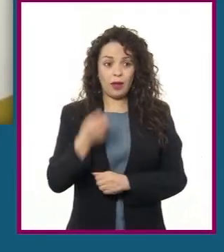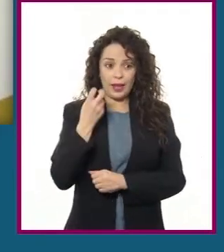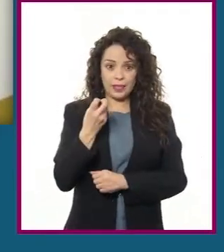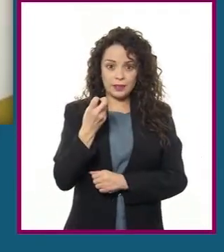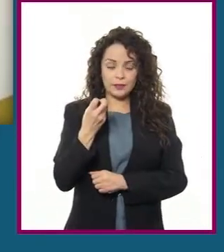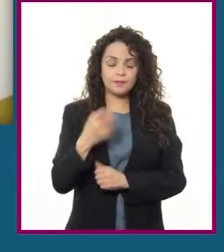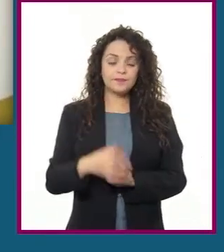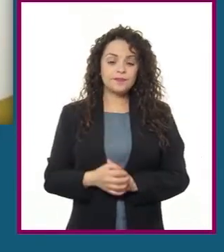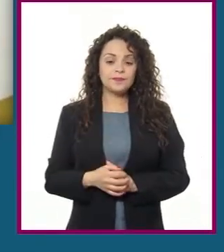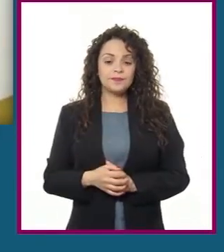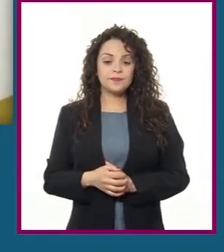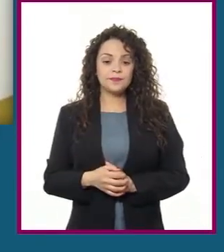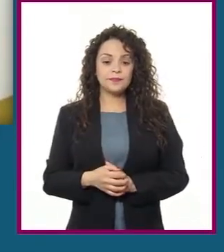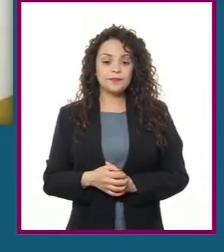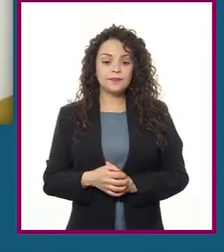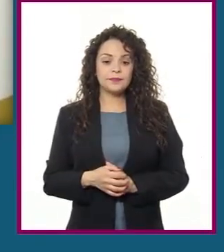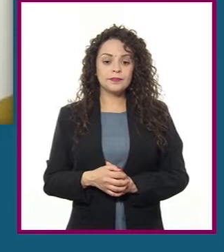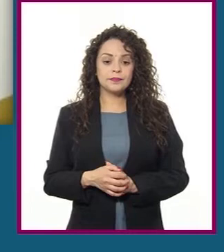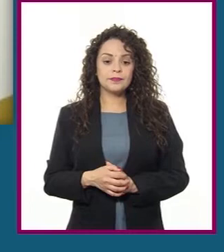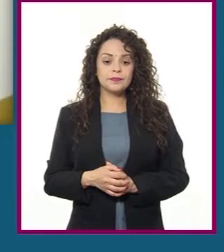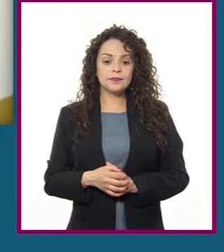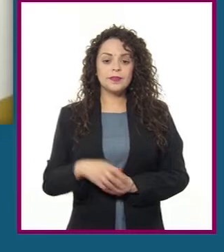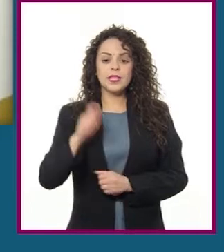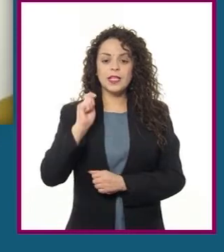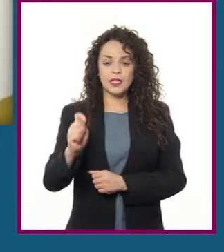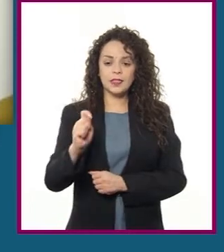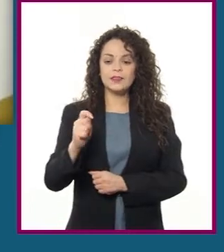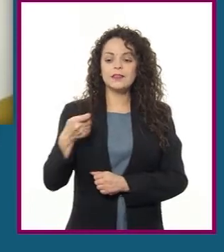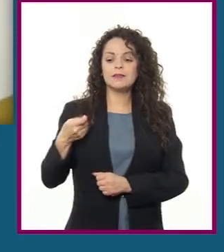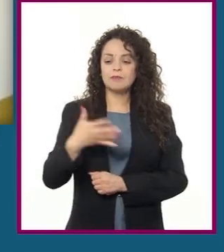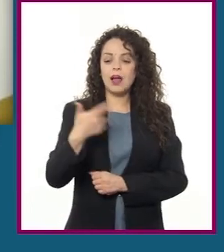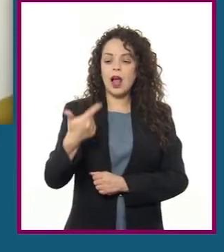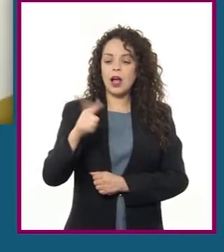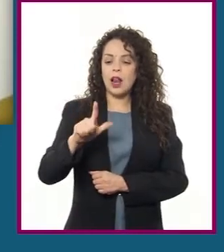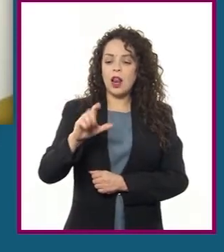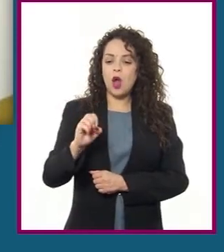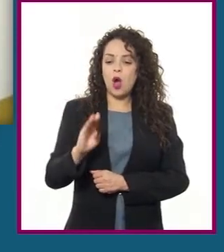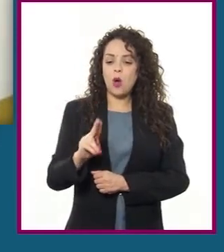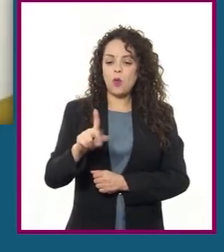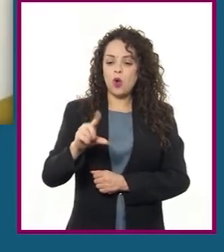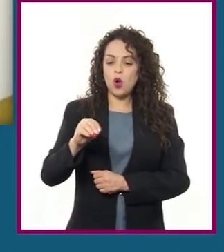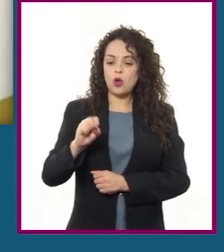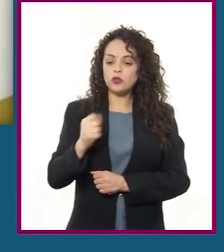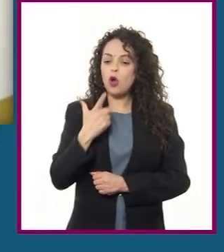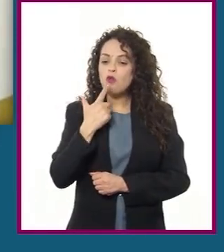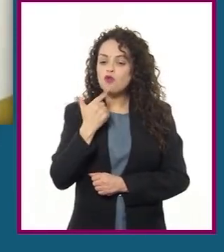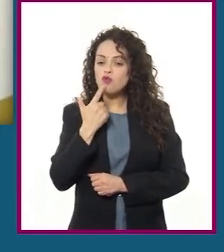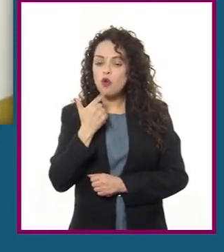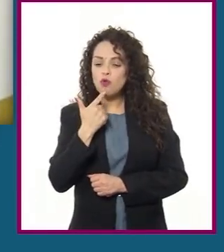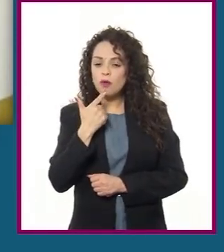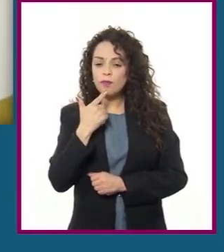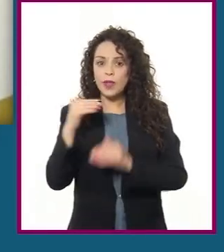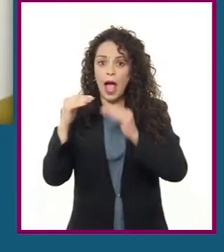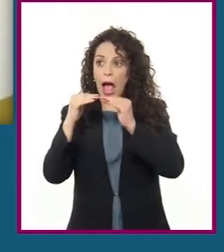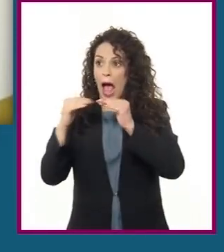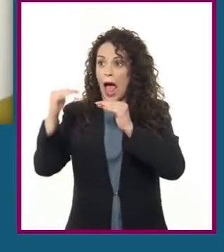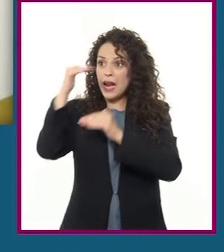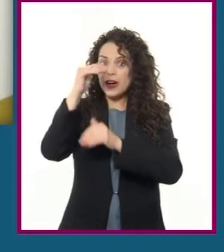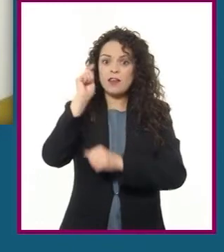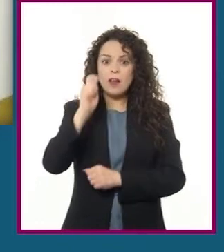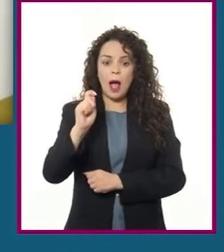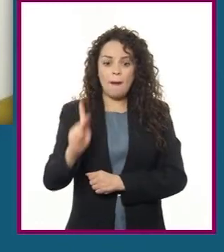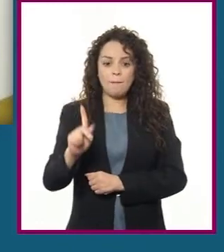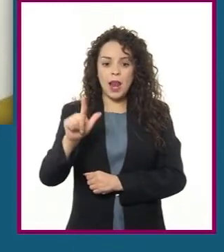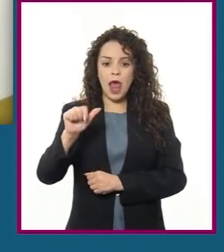este caso se trata de glóbulos rojos, y en la parte de arriba queda, en este tipo de tubo, el